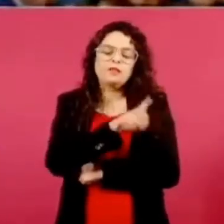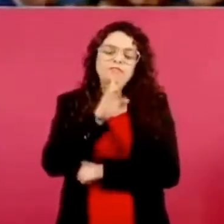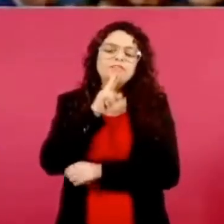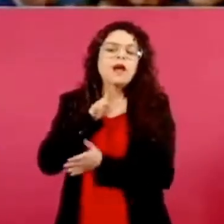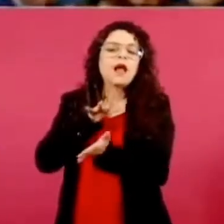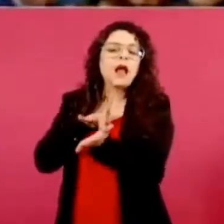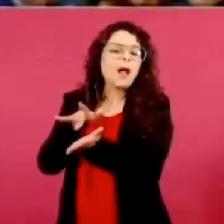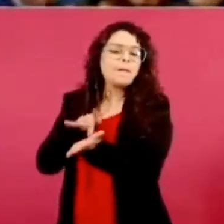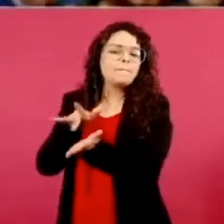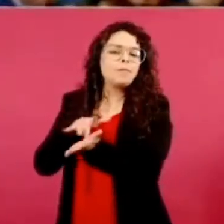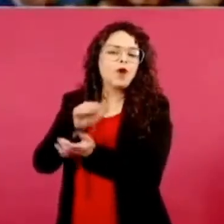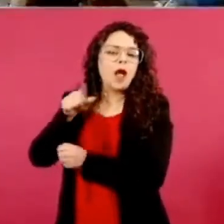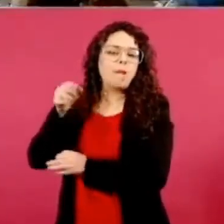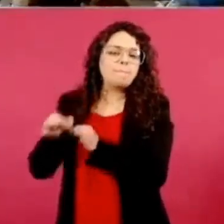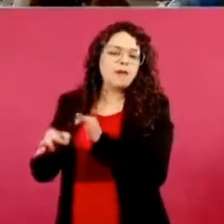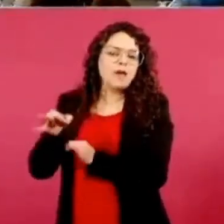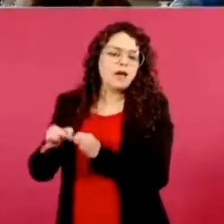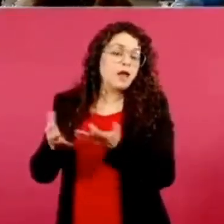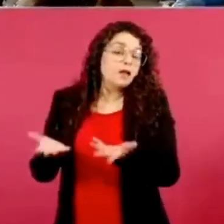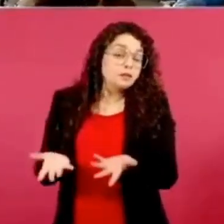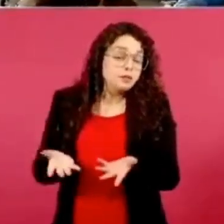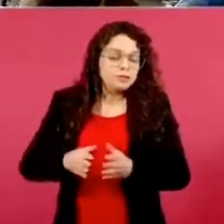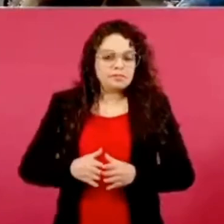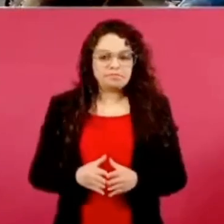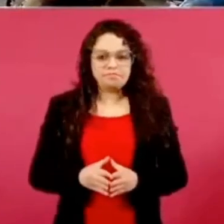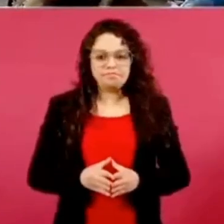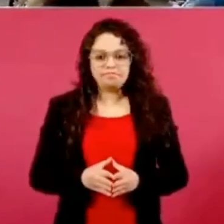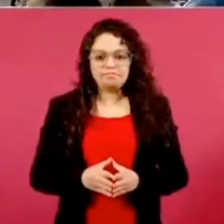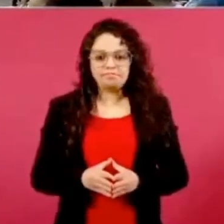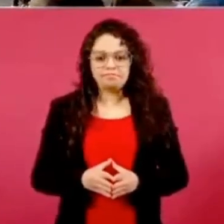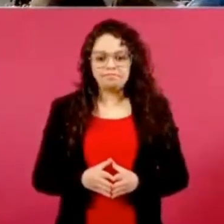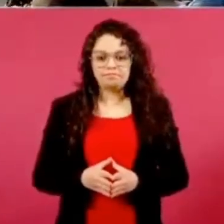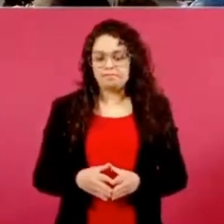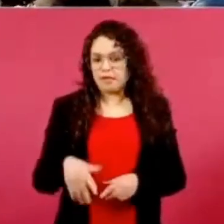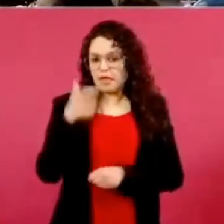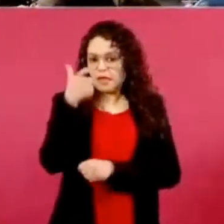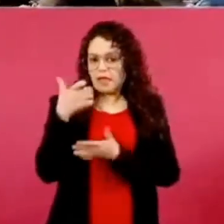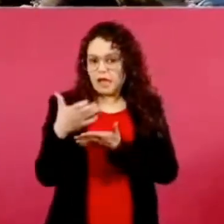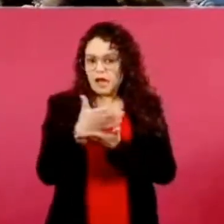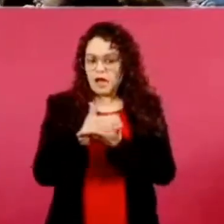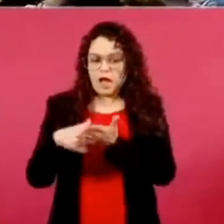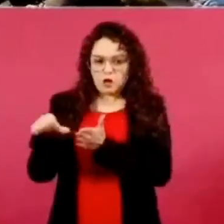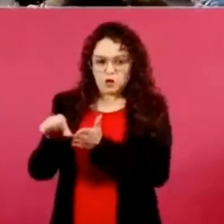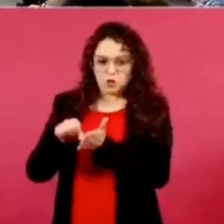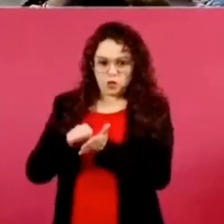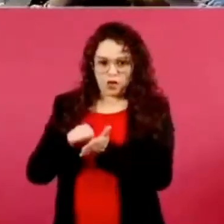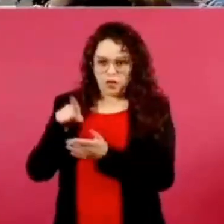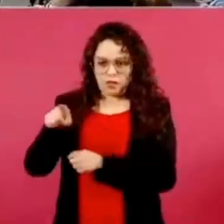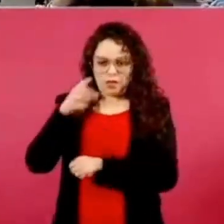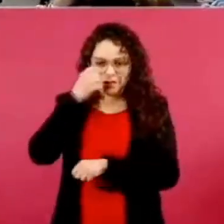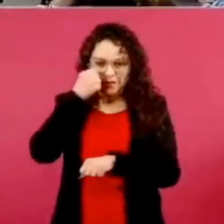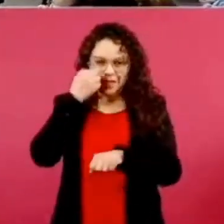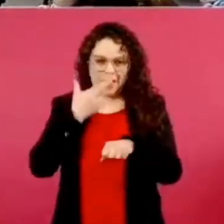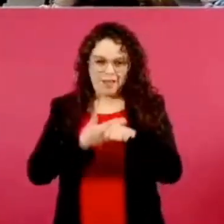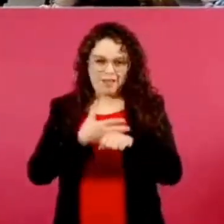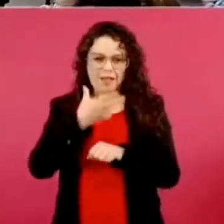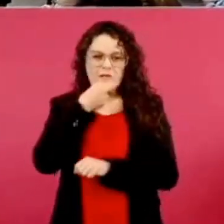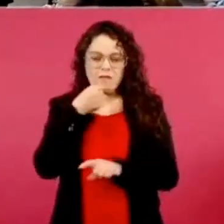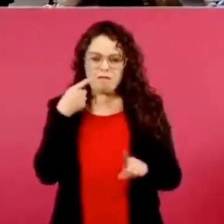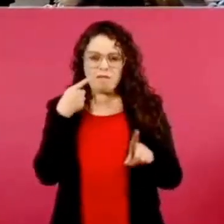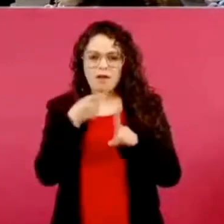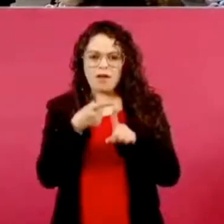ministros. Y el sueldo normal del secretario general de Acuerdos es